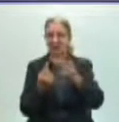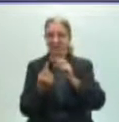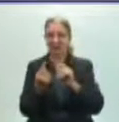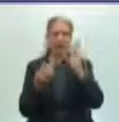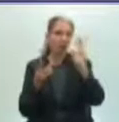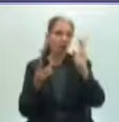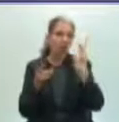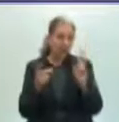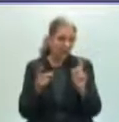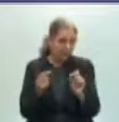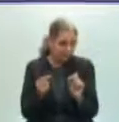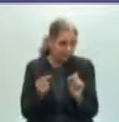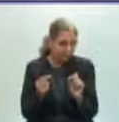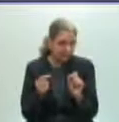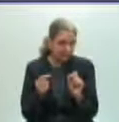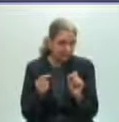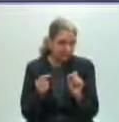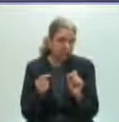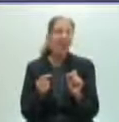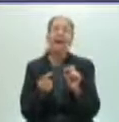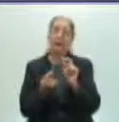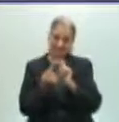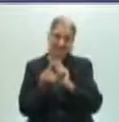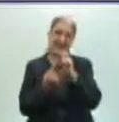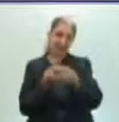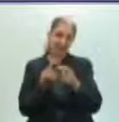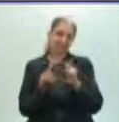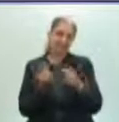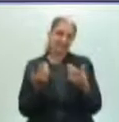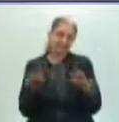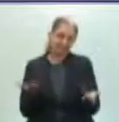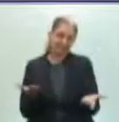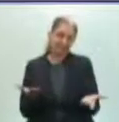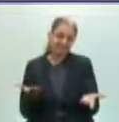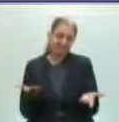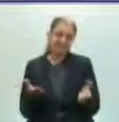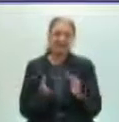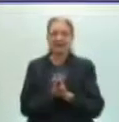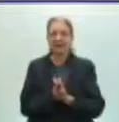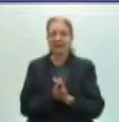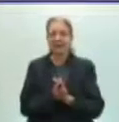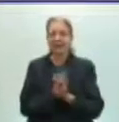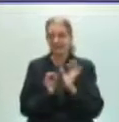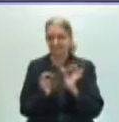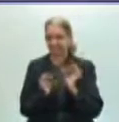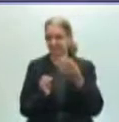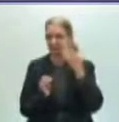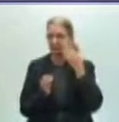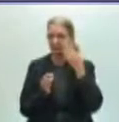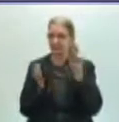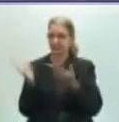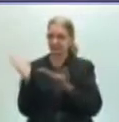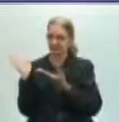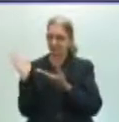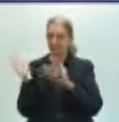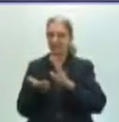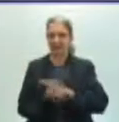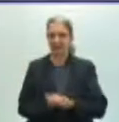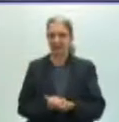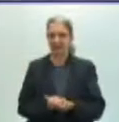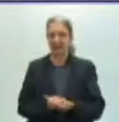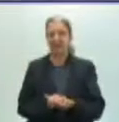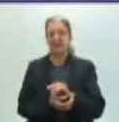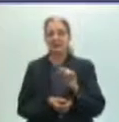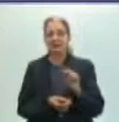puntos porcentuales a la cantidad de hectáreas dedicadas a la siembra de plátano, solo basta con